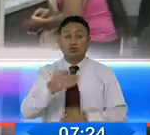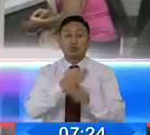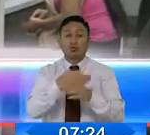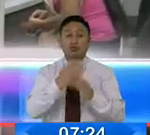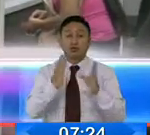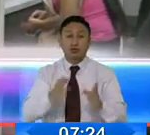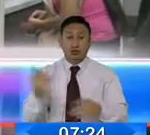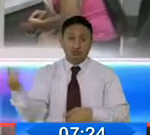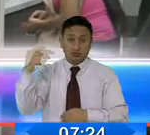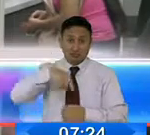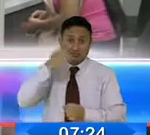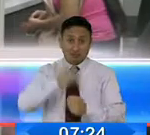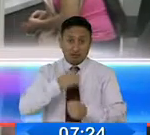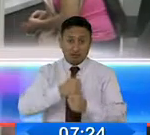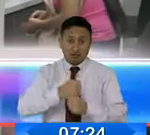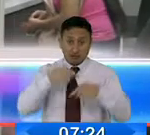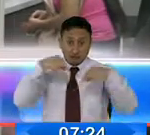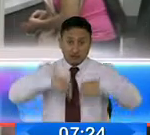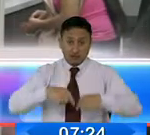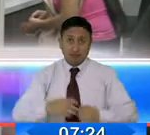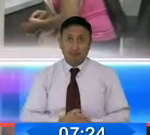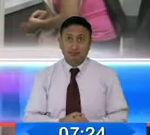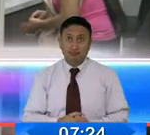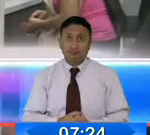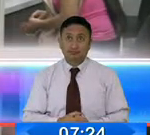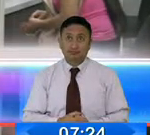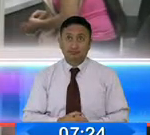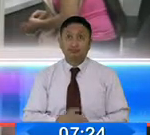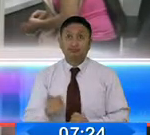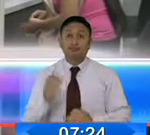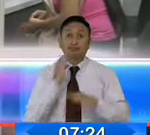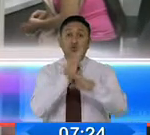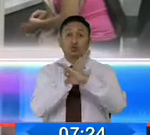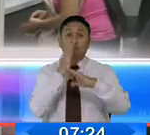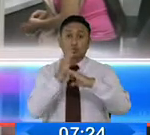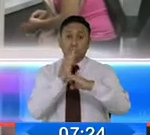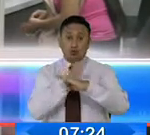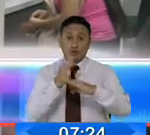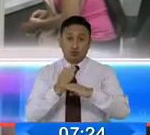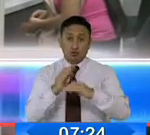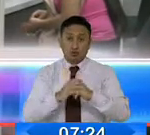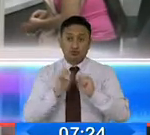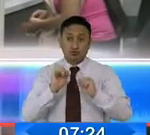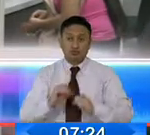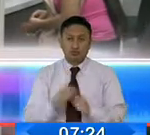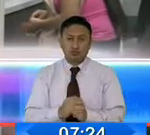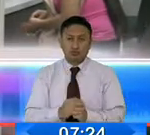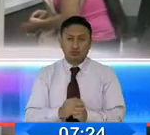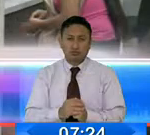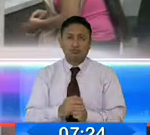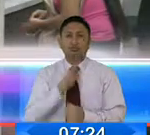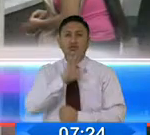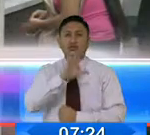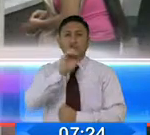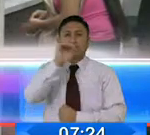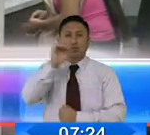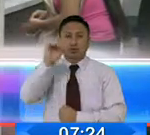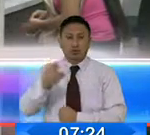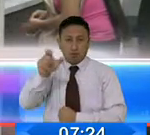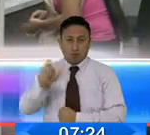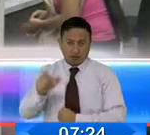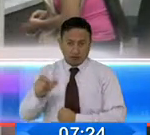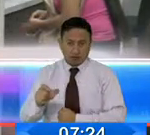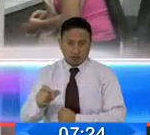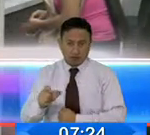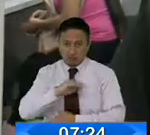vienen a trabajar por turnos y tenemos una atención de aforo del 50% por todos